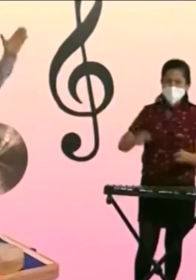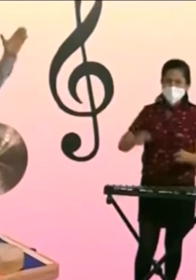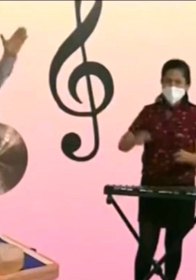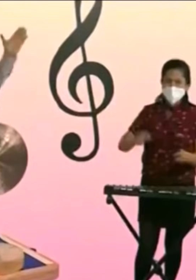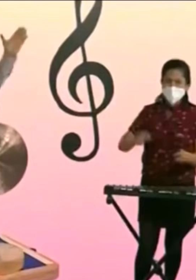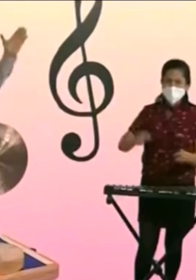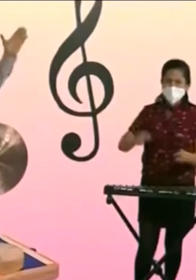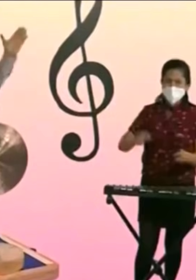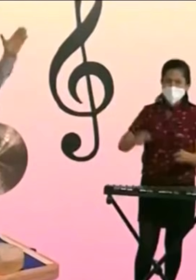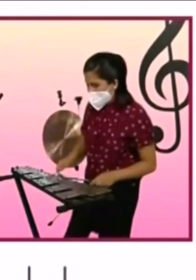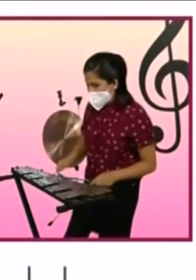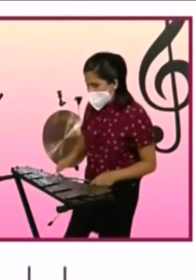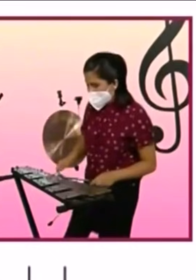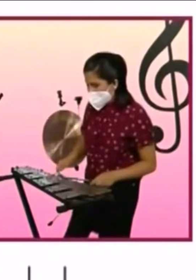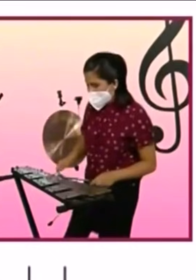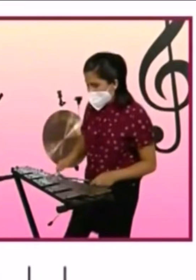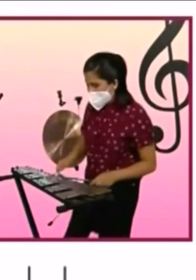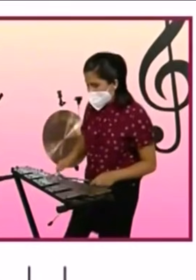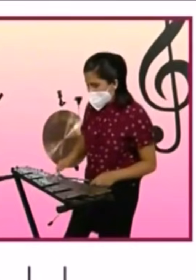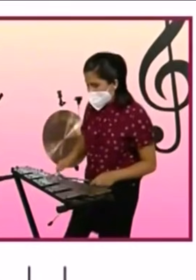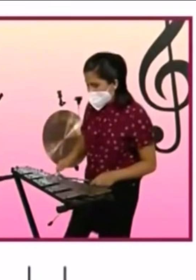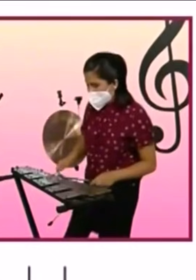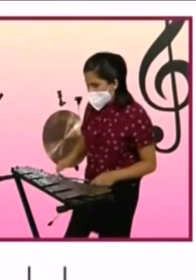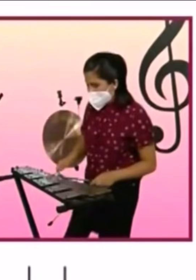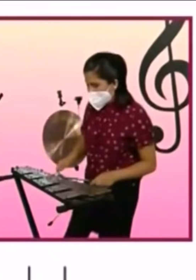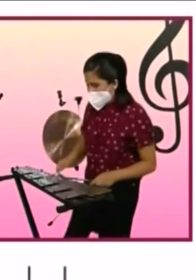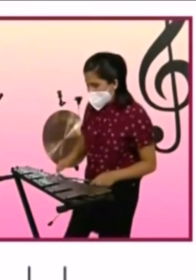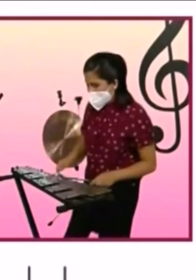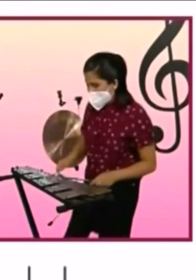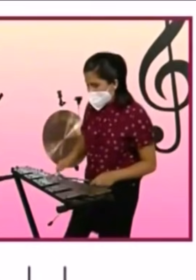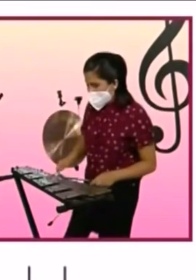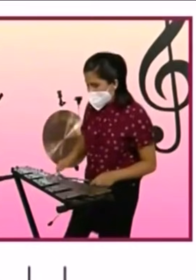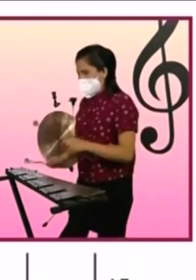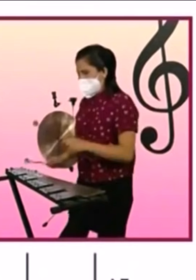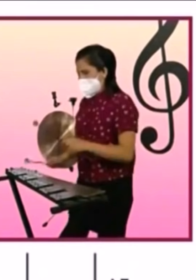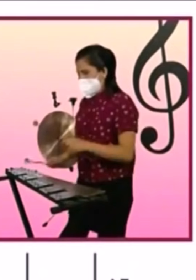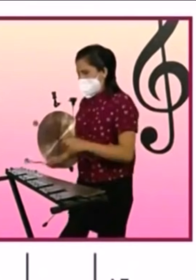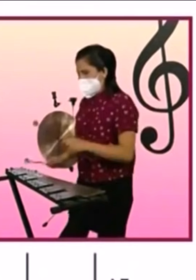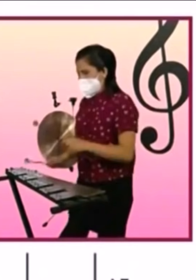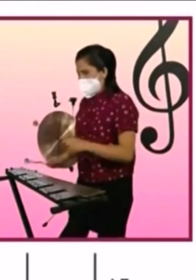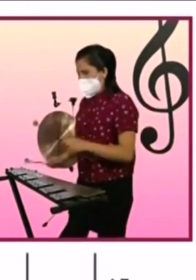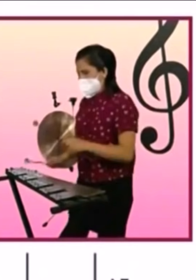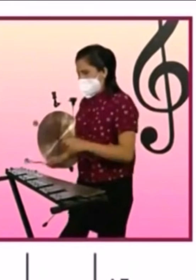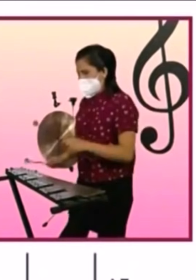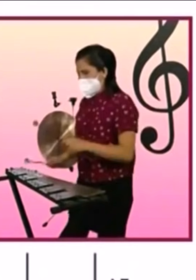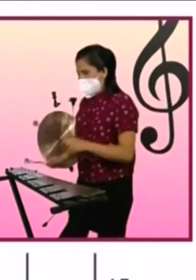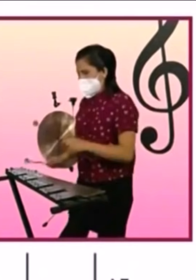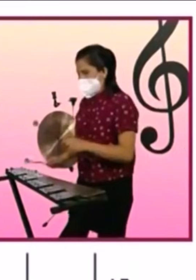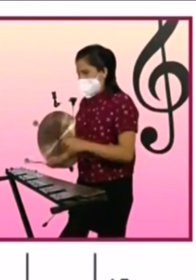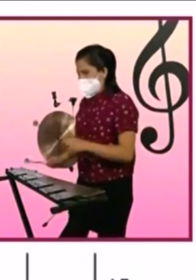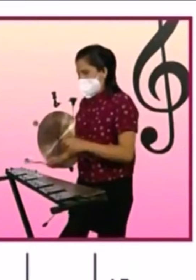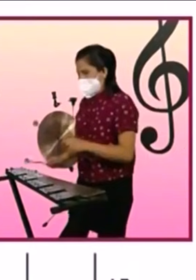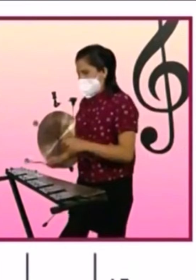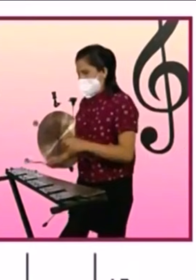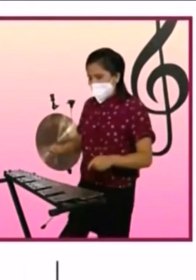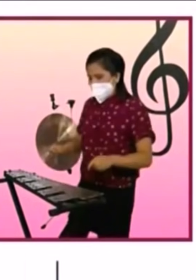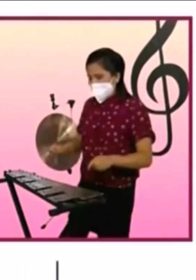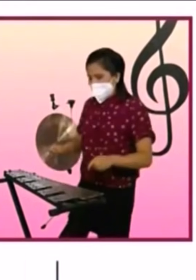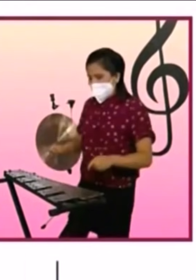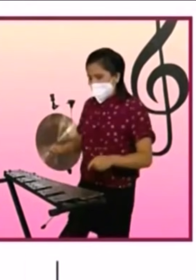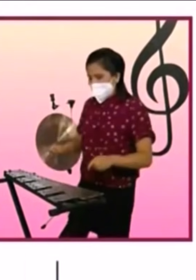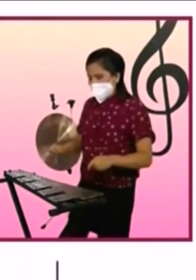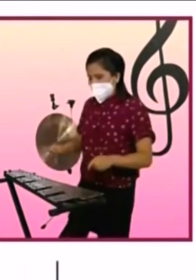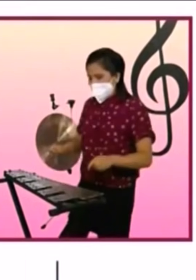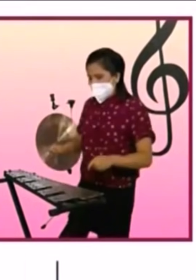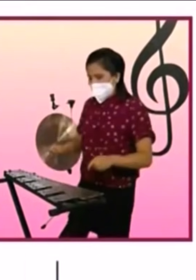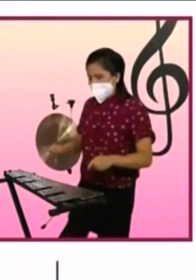silencio de negras recuerden que dura un tiempo en el ejercicio tenemos tres negras en el segundo compás son dos negras silencio y una negra